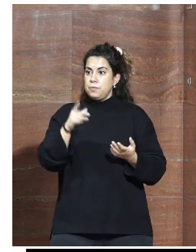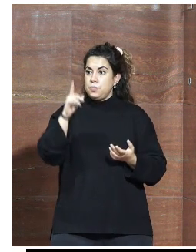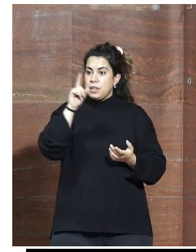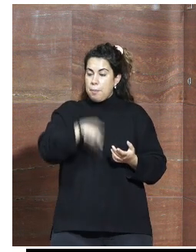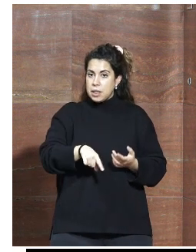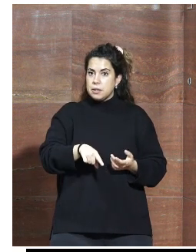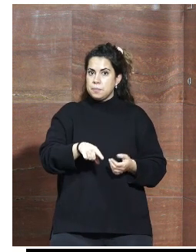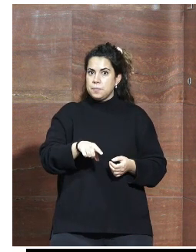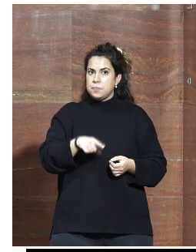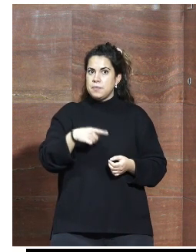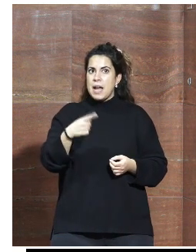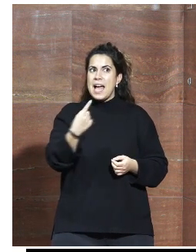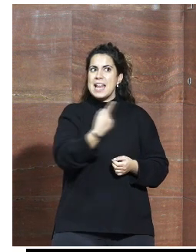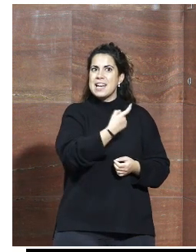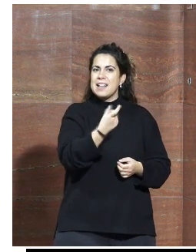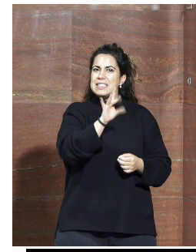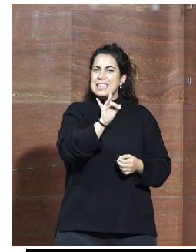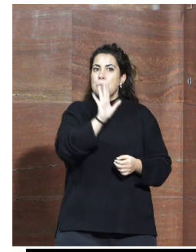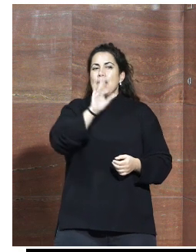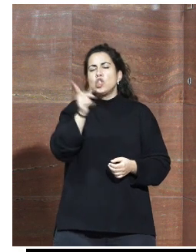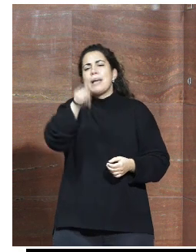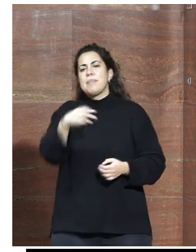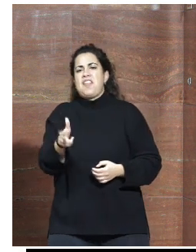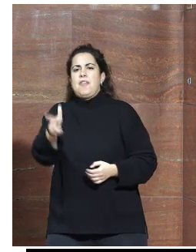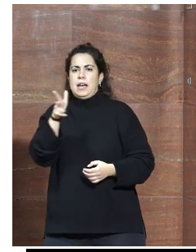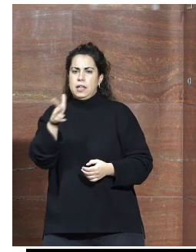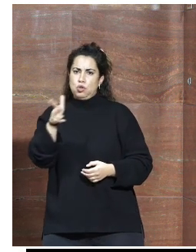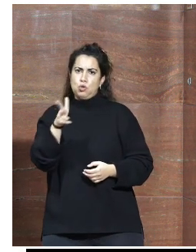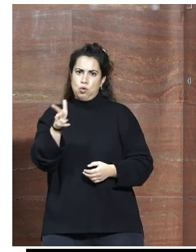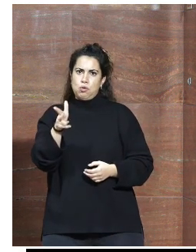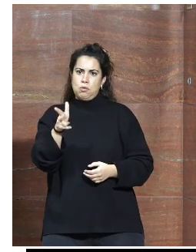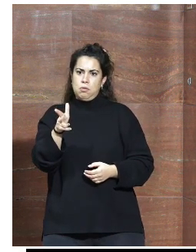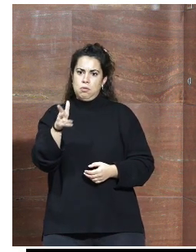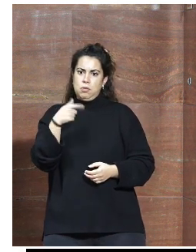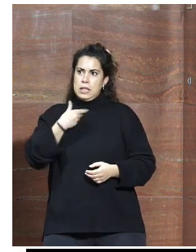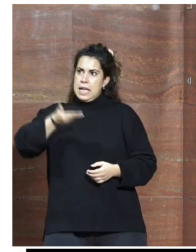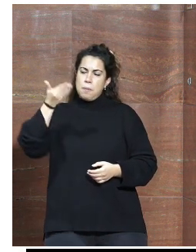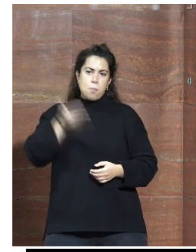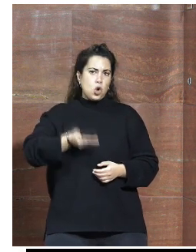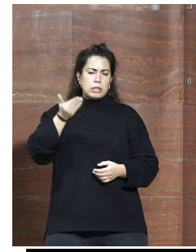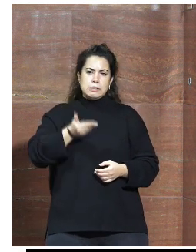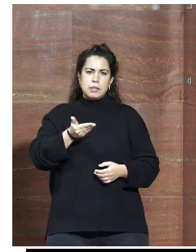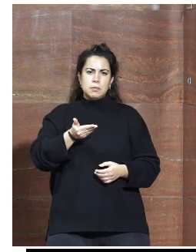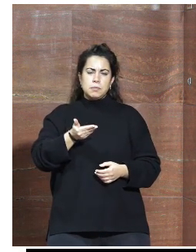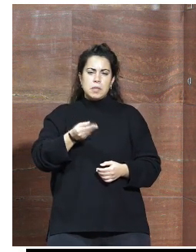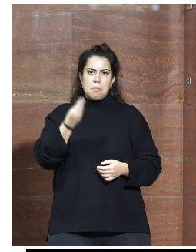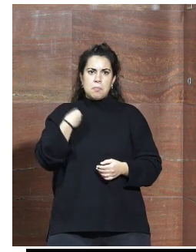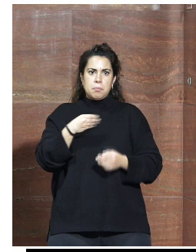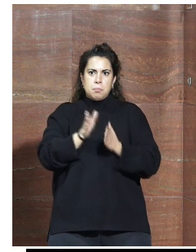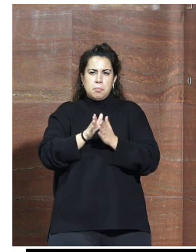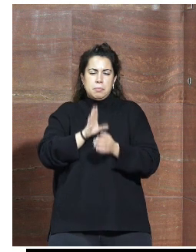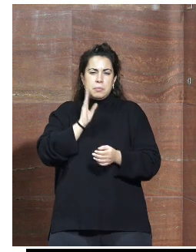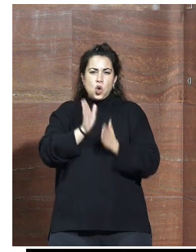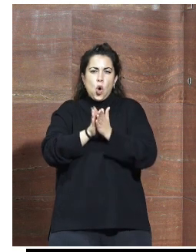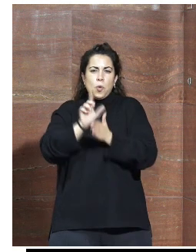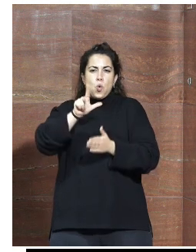además de necesidad, es cuestión de derecho. Y es importante reiterar lo que comentaba hace un momentito